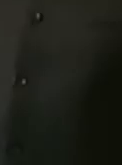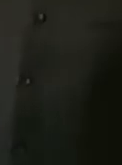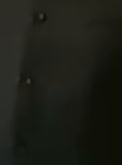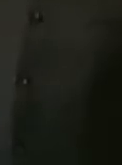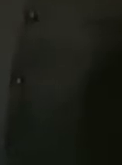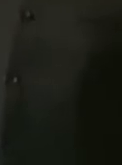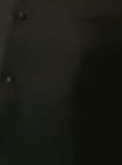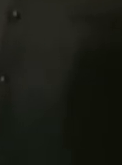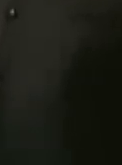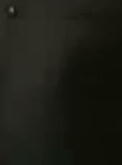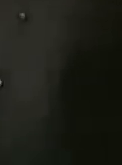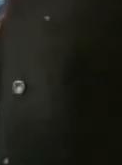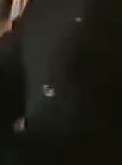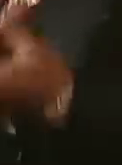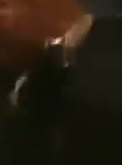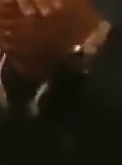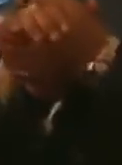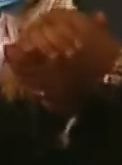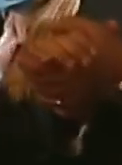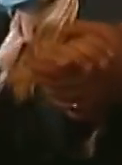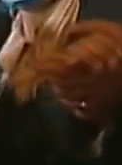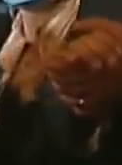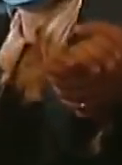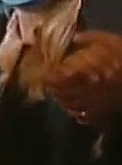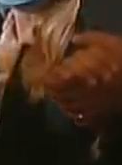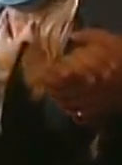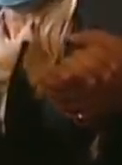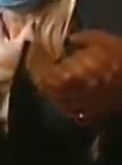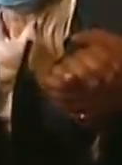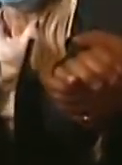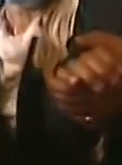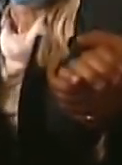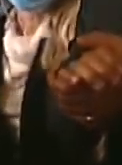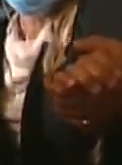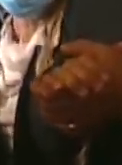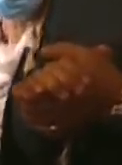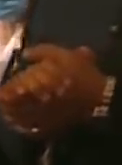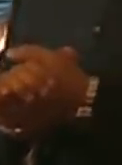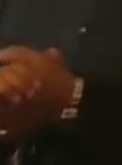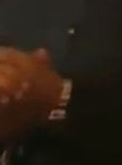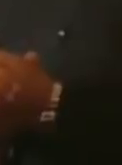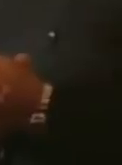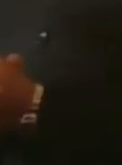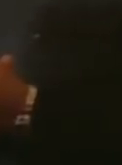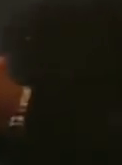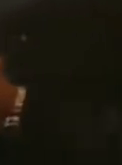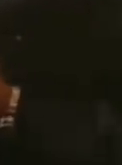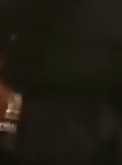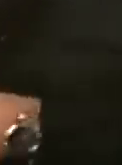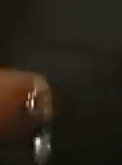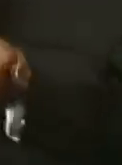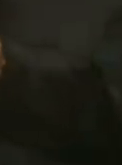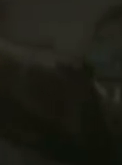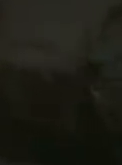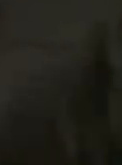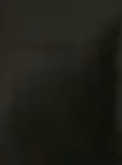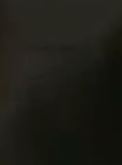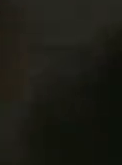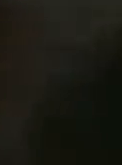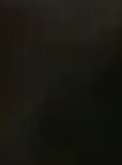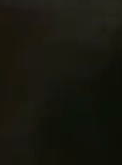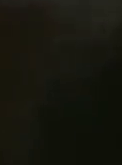perfecta del amor y el humor, muy a lo Aquiles Nazoa. Earle además representó no solo el mejor cronista, sino una izquierda